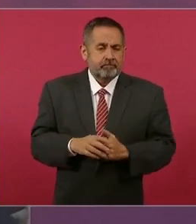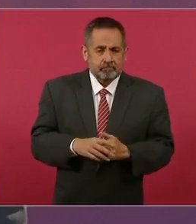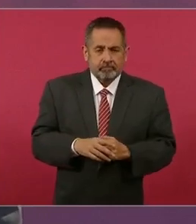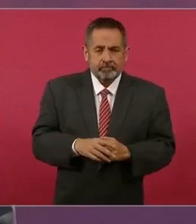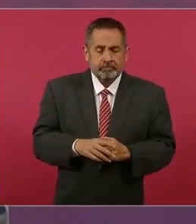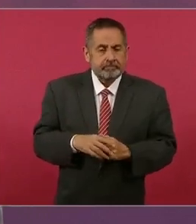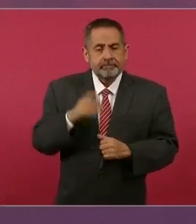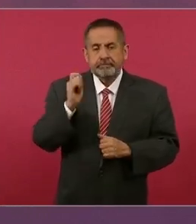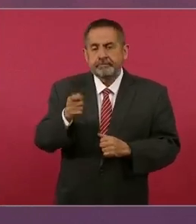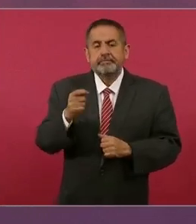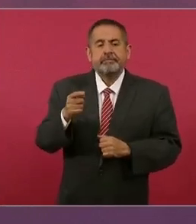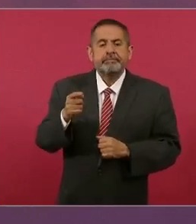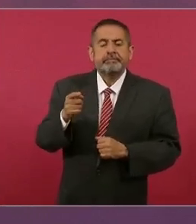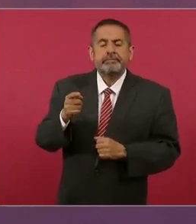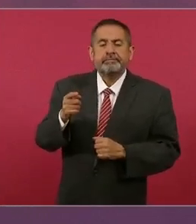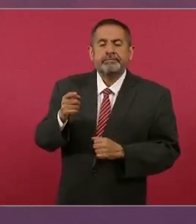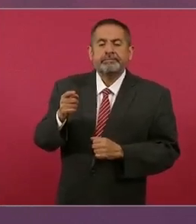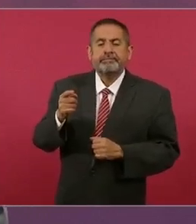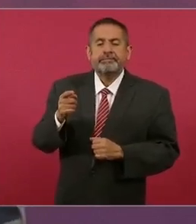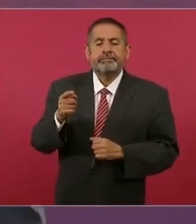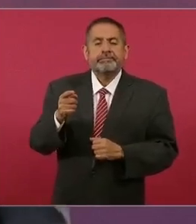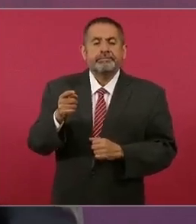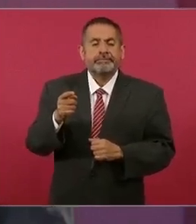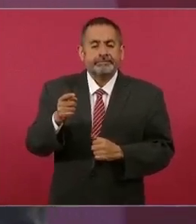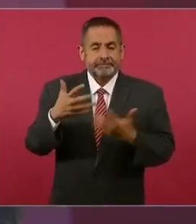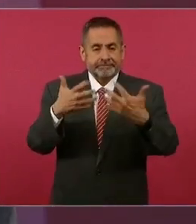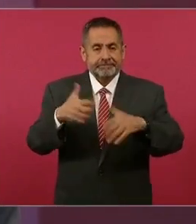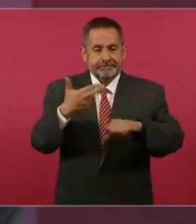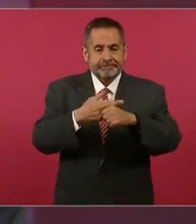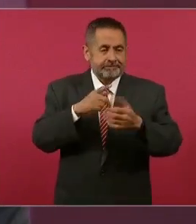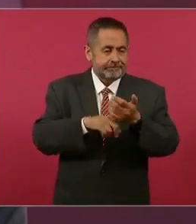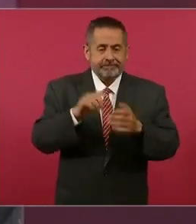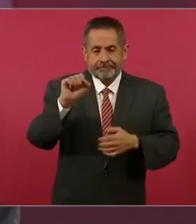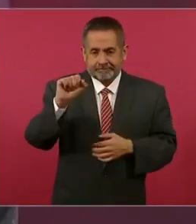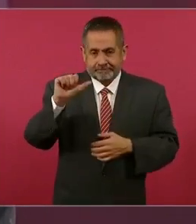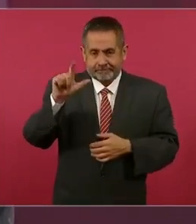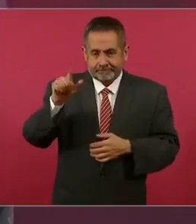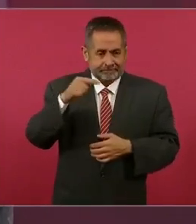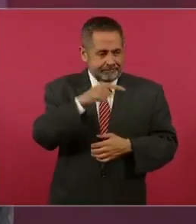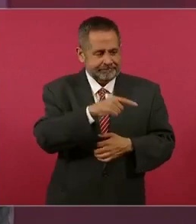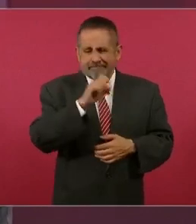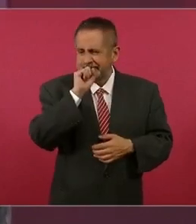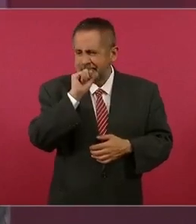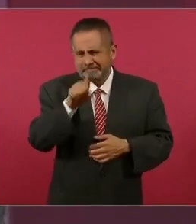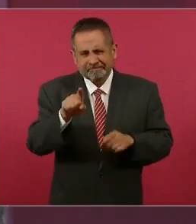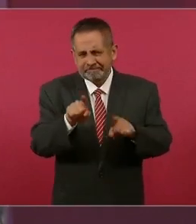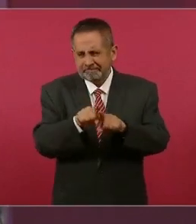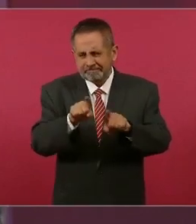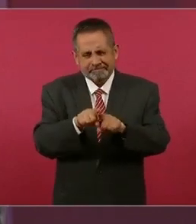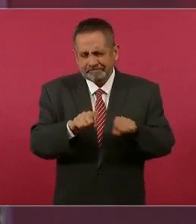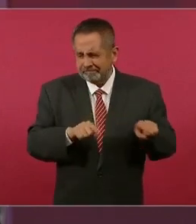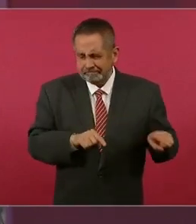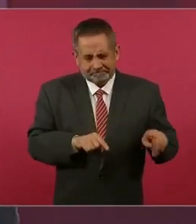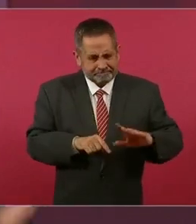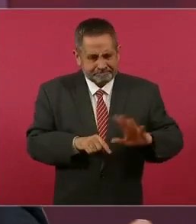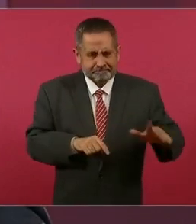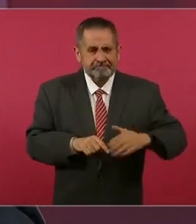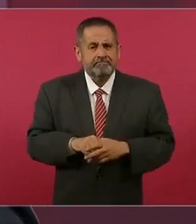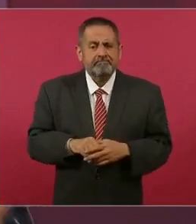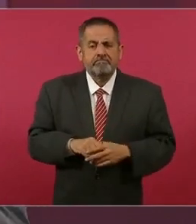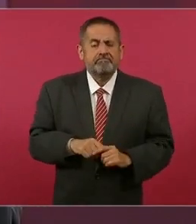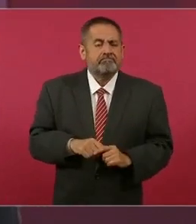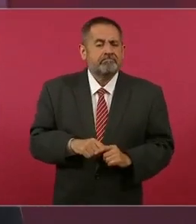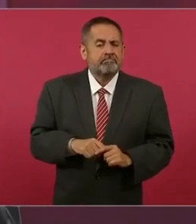Entonces, lo de la empresa productora de sal, lo mismo, ¿sí?